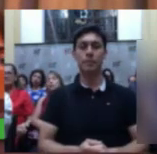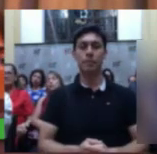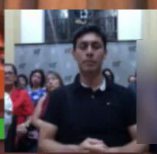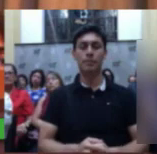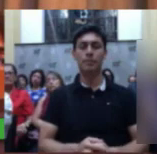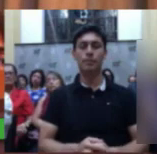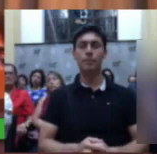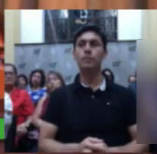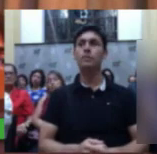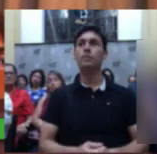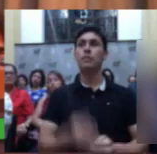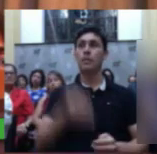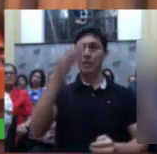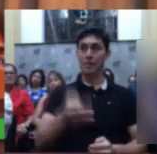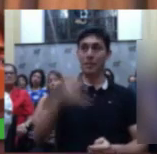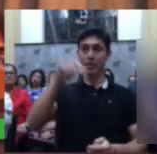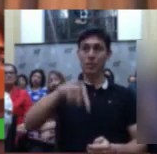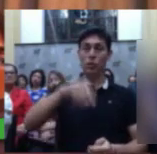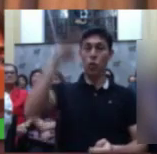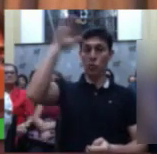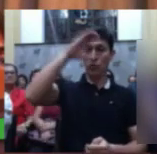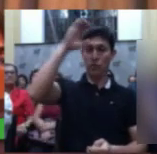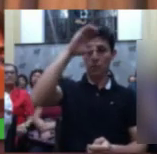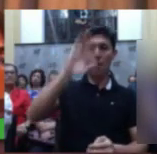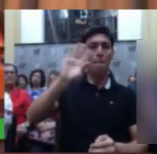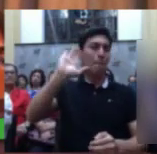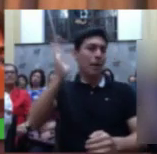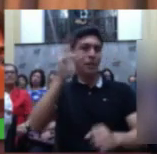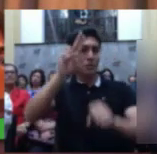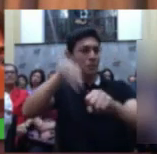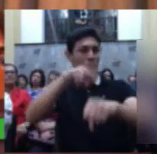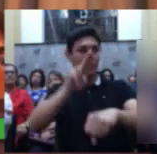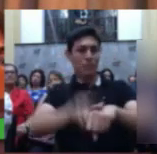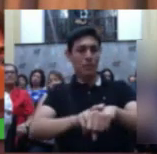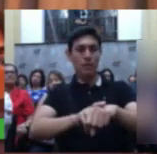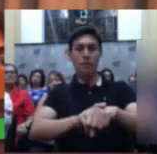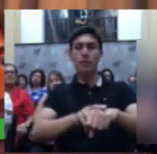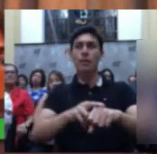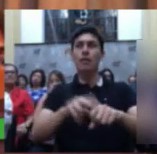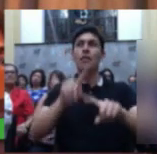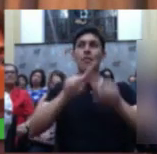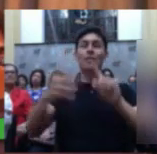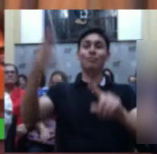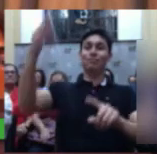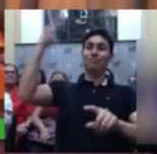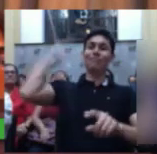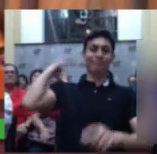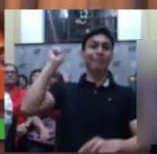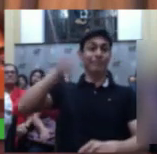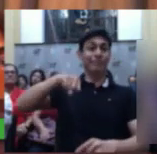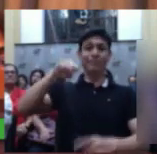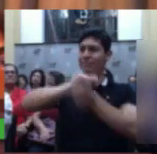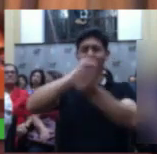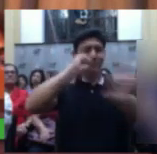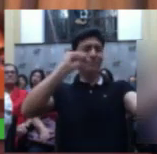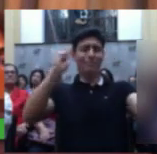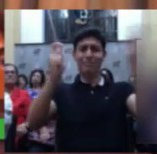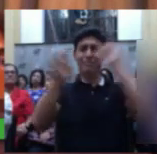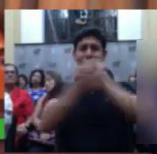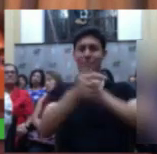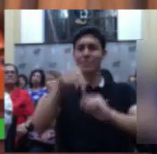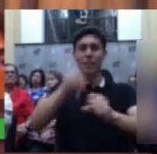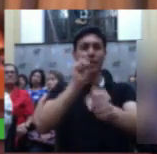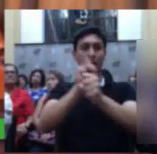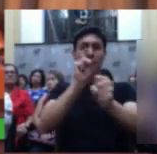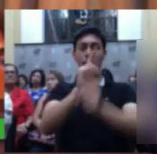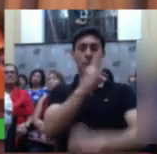Ciertamente estos conceptos que hoy parecen comunes, en su momento significaron un cambio radical en la concepción de la